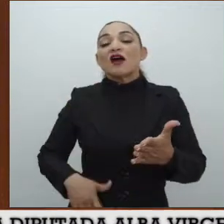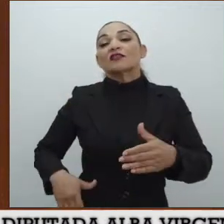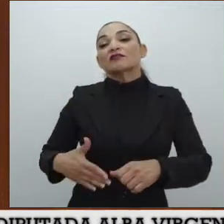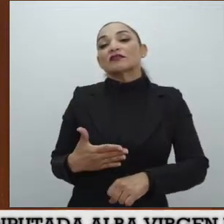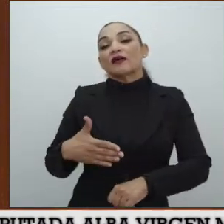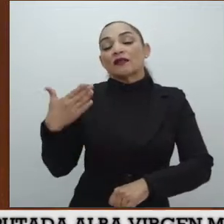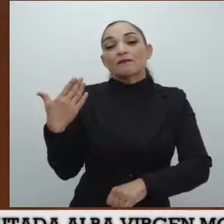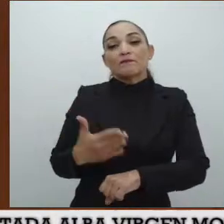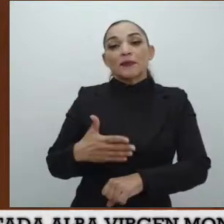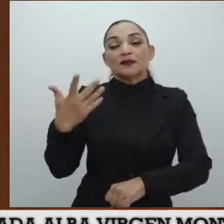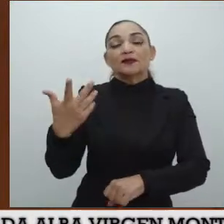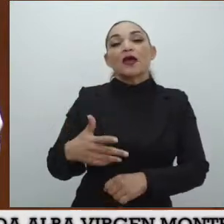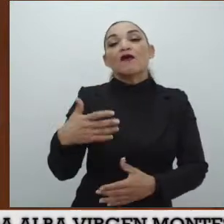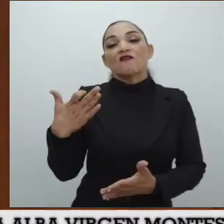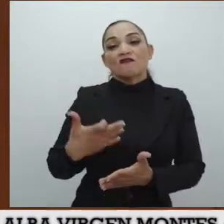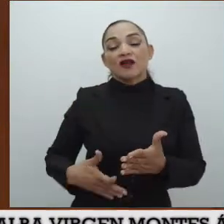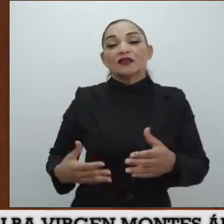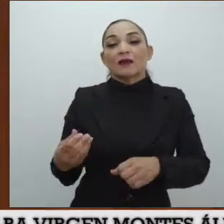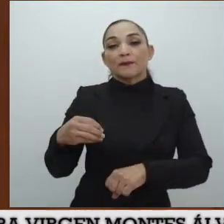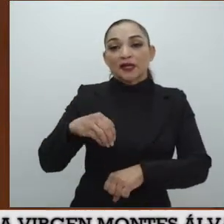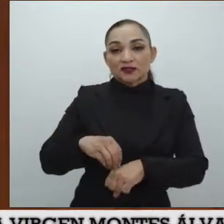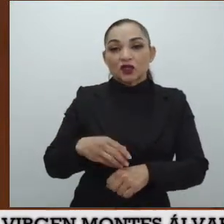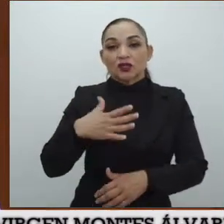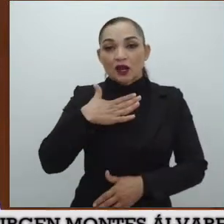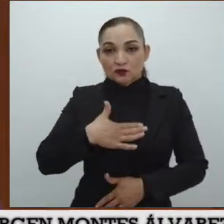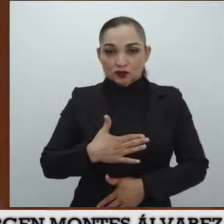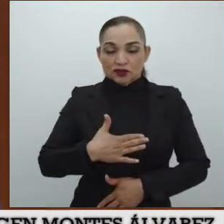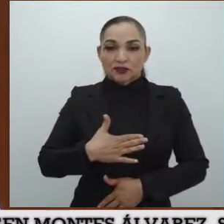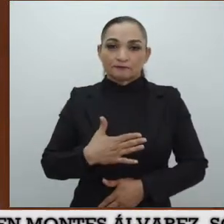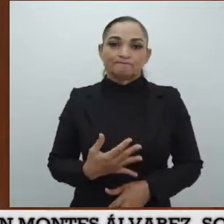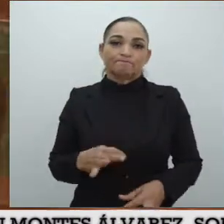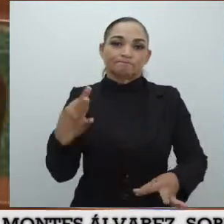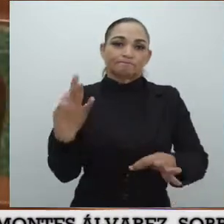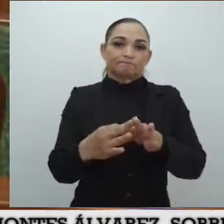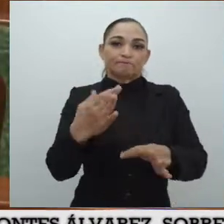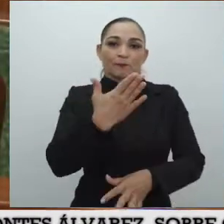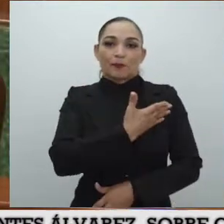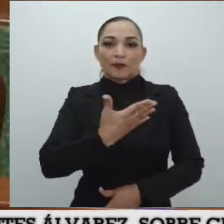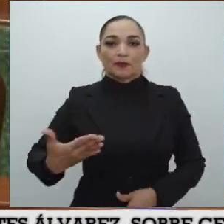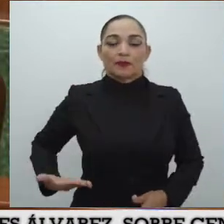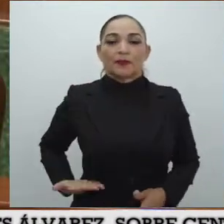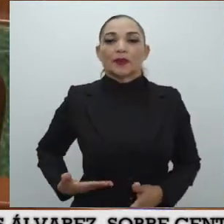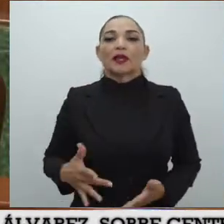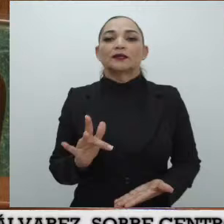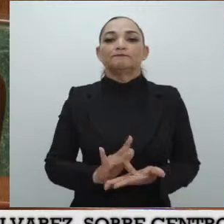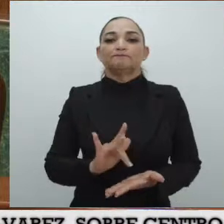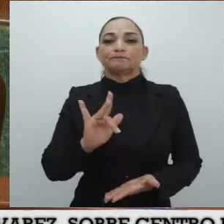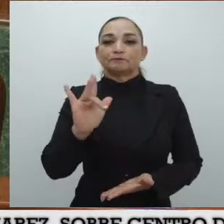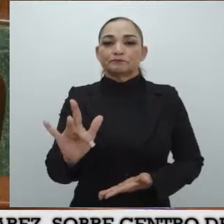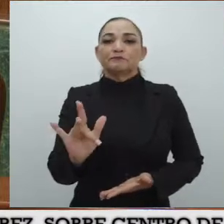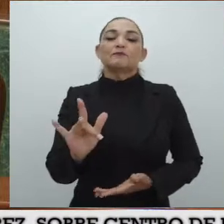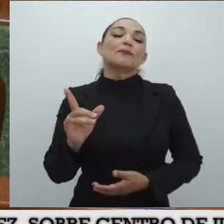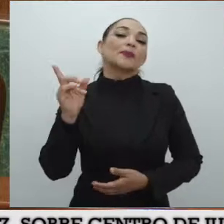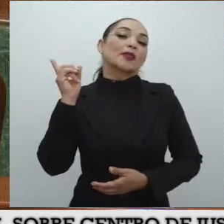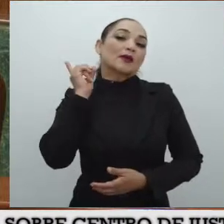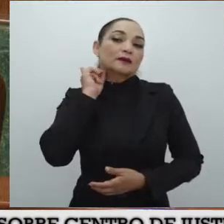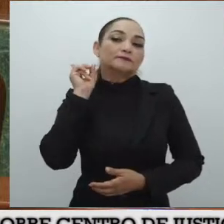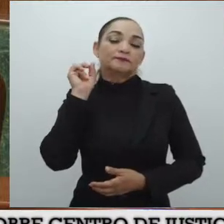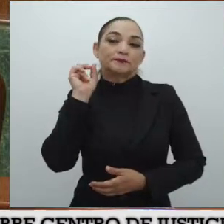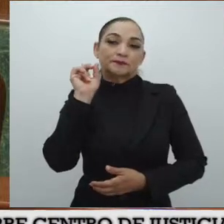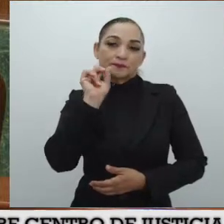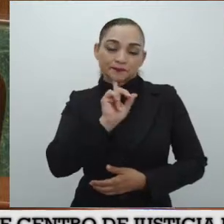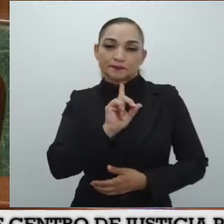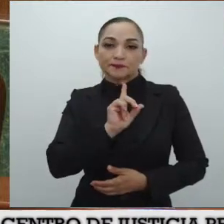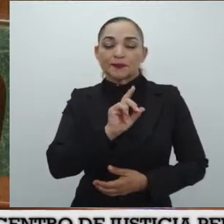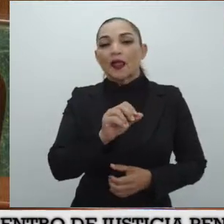aplicación de la justicia. Es cuanto, diputado presidente. Gracias, diputada. Sobre el mismo